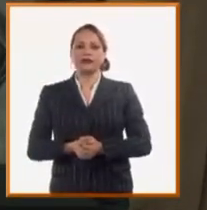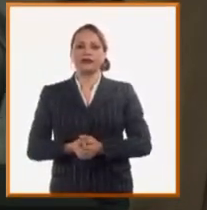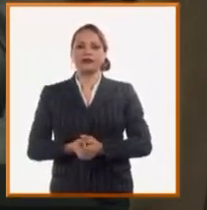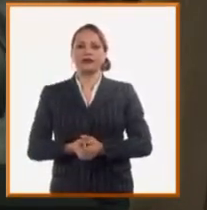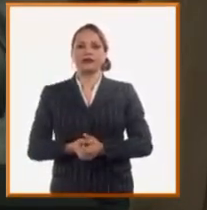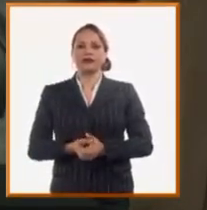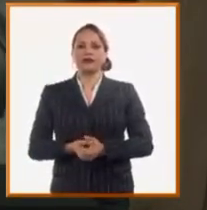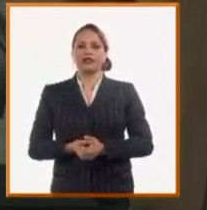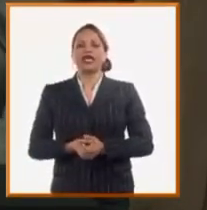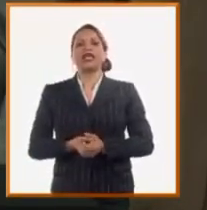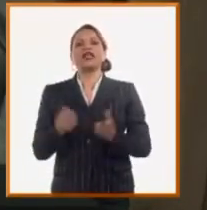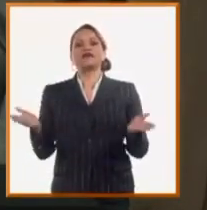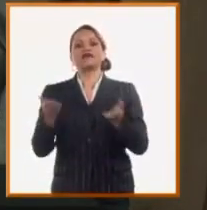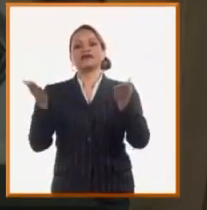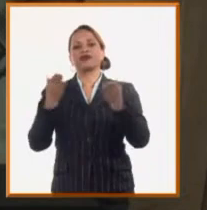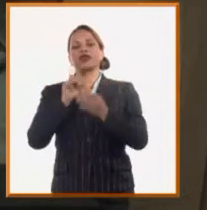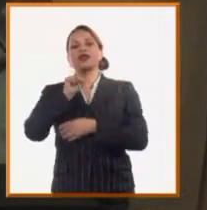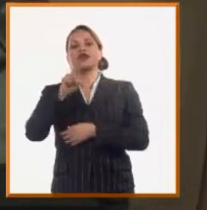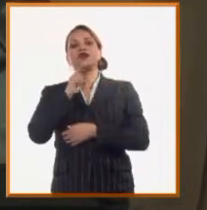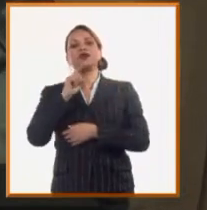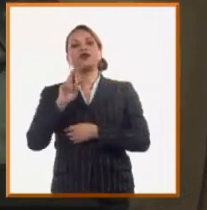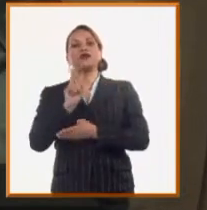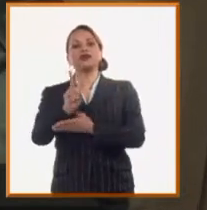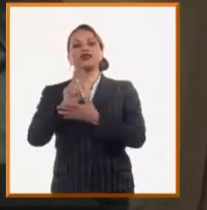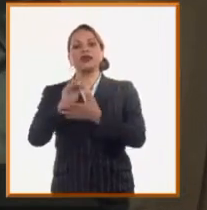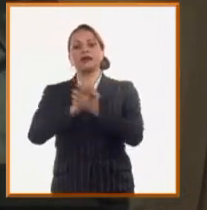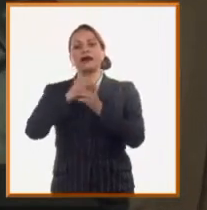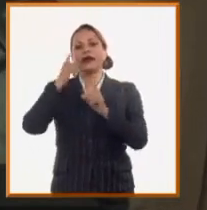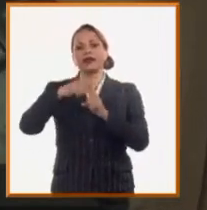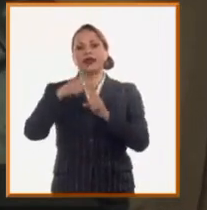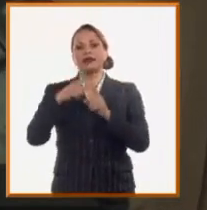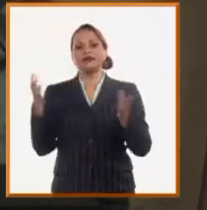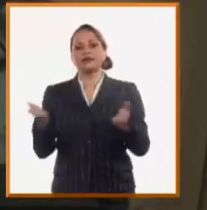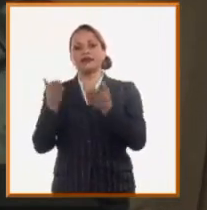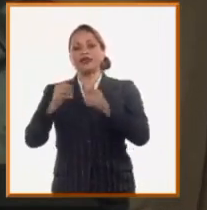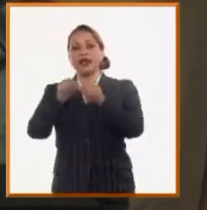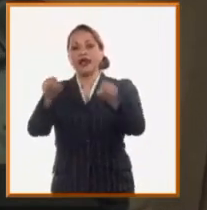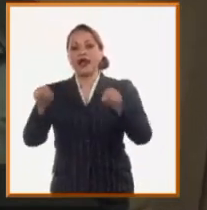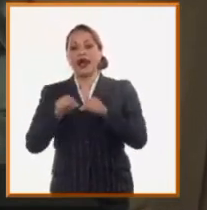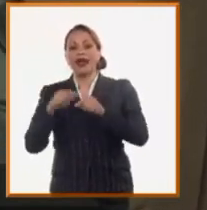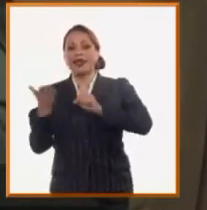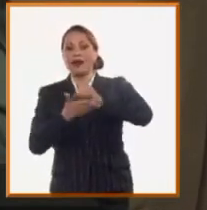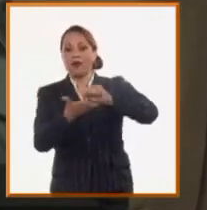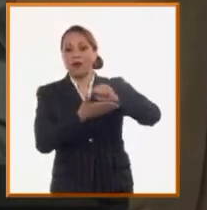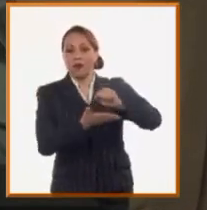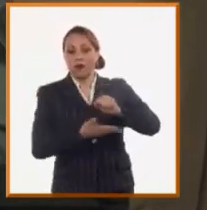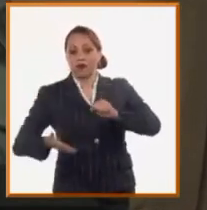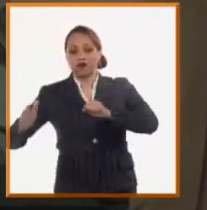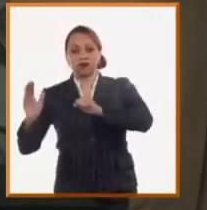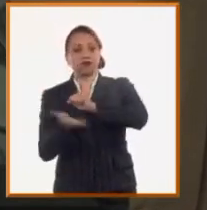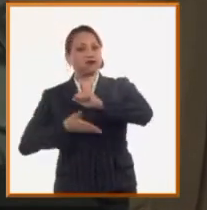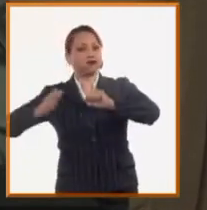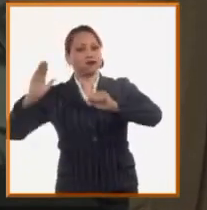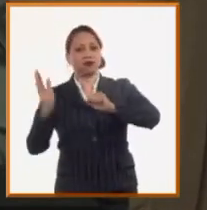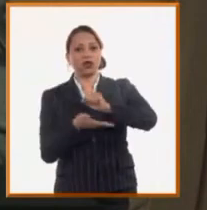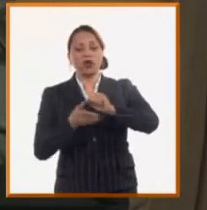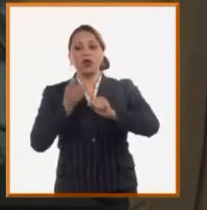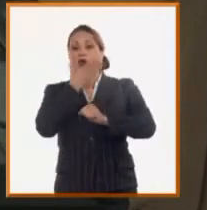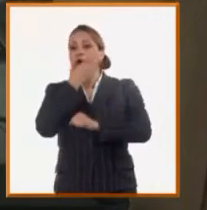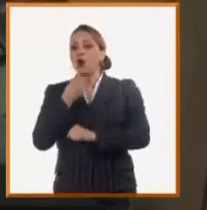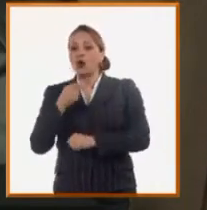La recuperación que han hecho, la última vez que visité Matanza, la recuperación que han hecho de áreas que estaban bajo Maraú y con muchachos desmovilizados